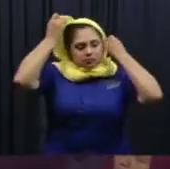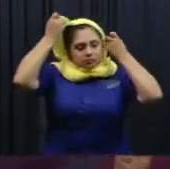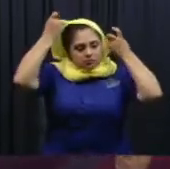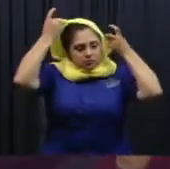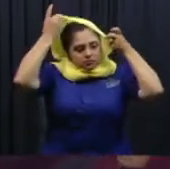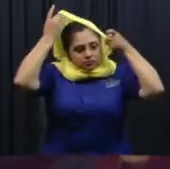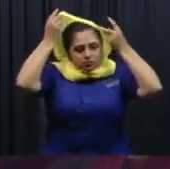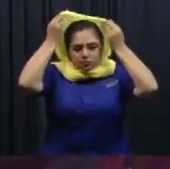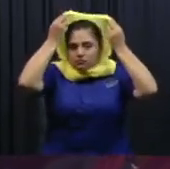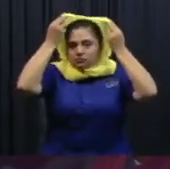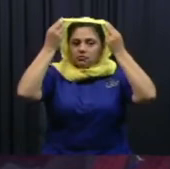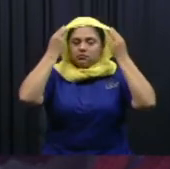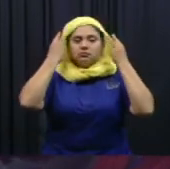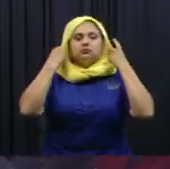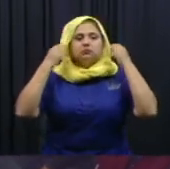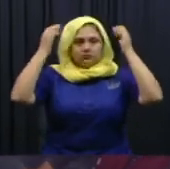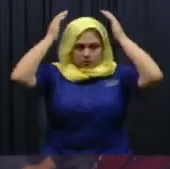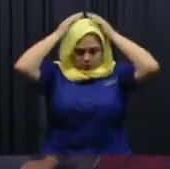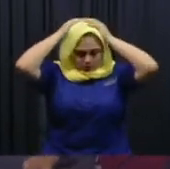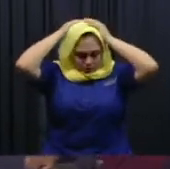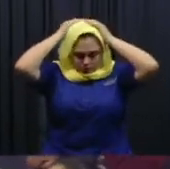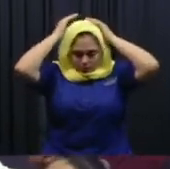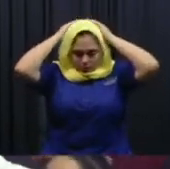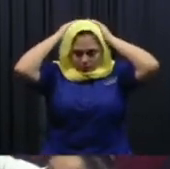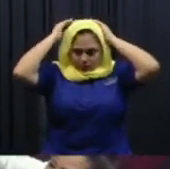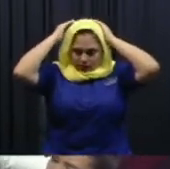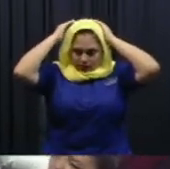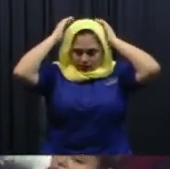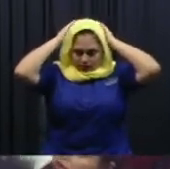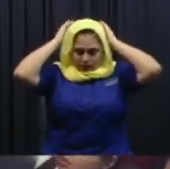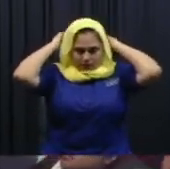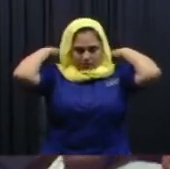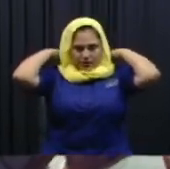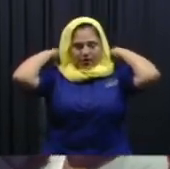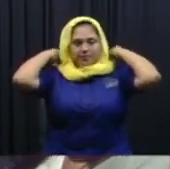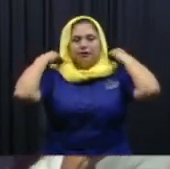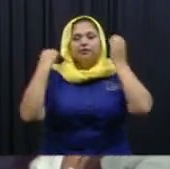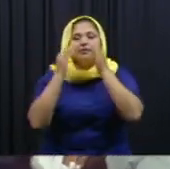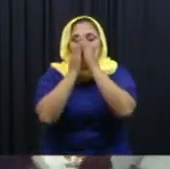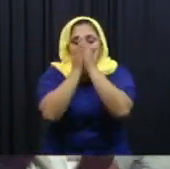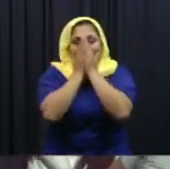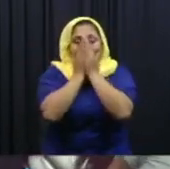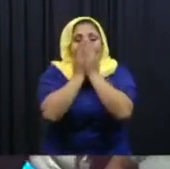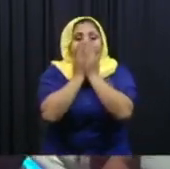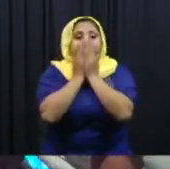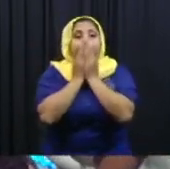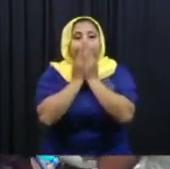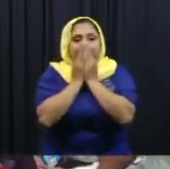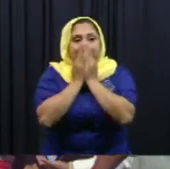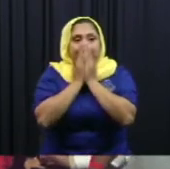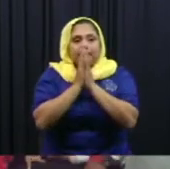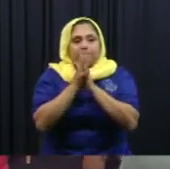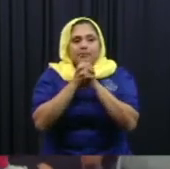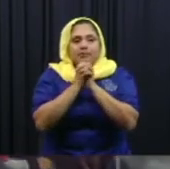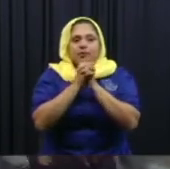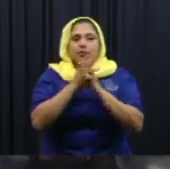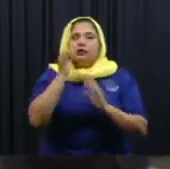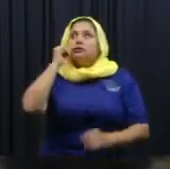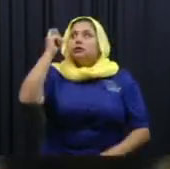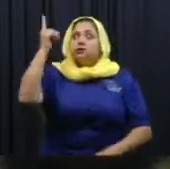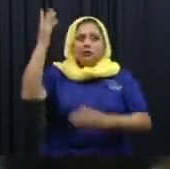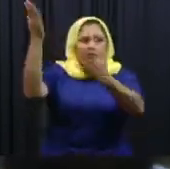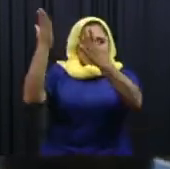porque hasta la una será mi mi vuelo Así que porque ahora aquí que pero mire pues que el Señor me dé fuerza